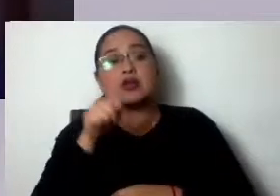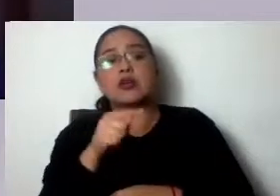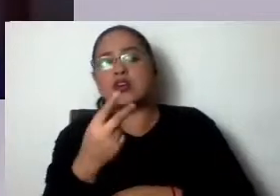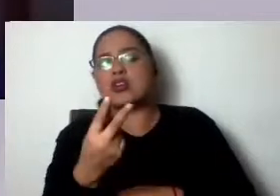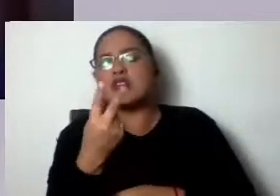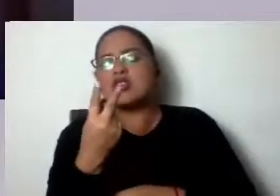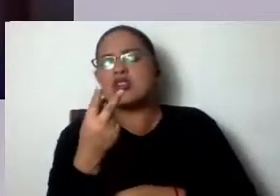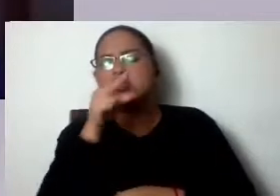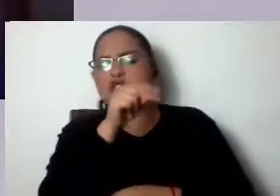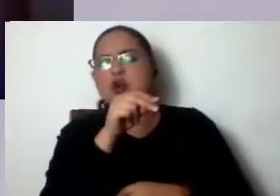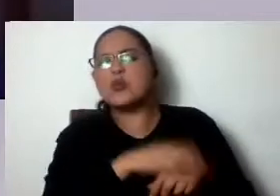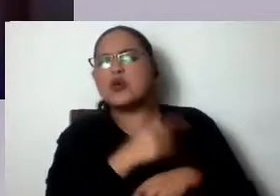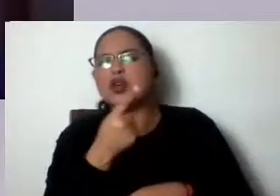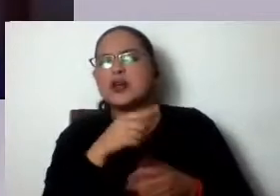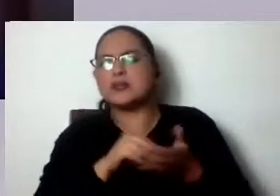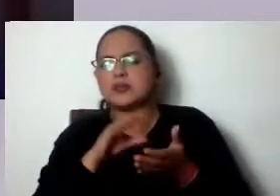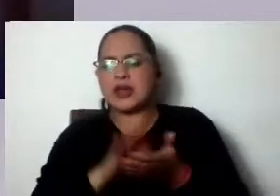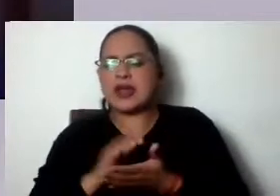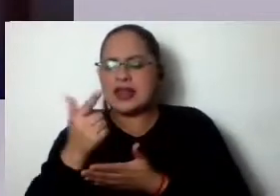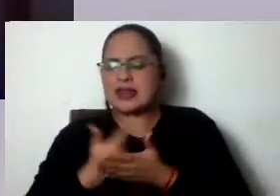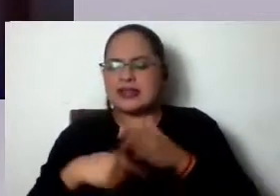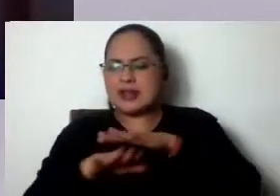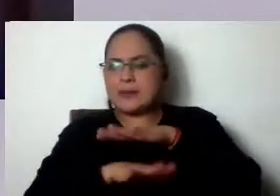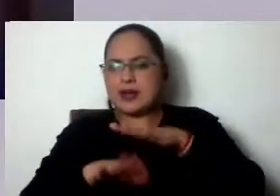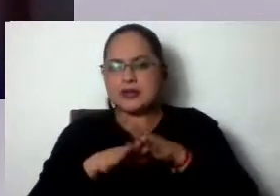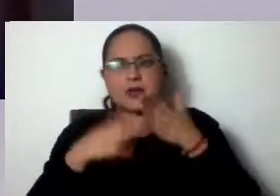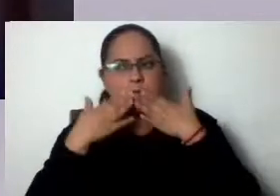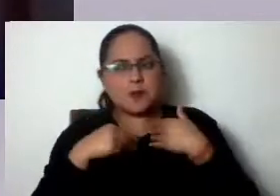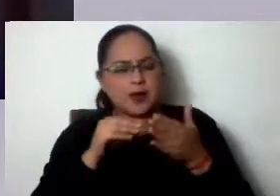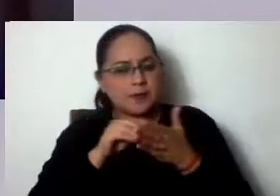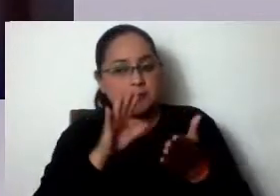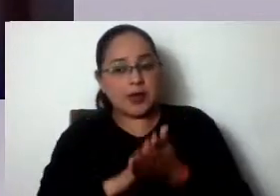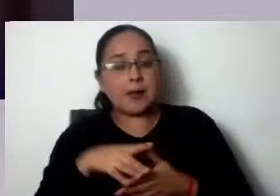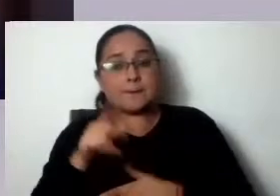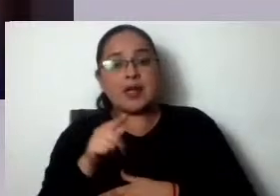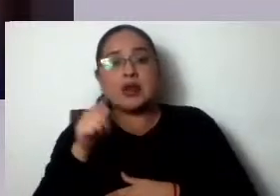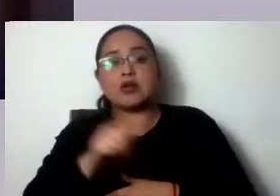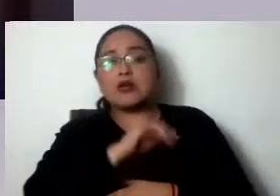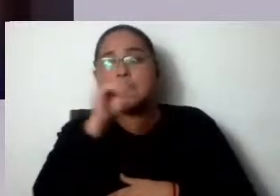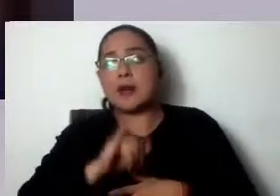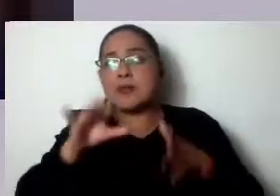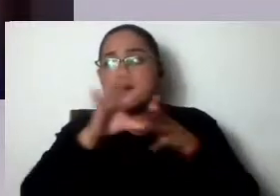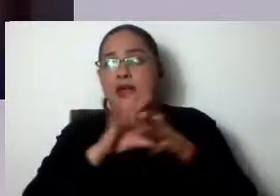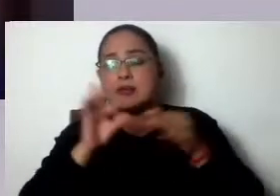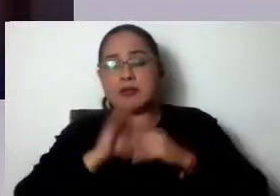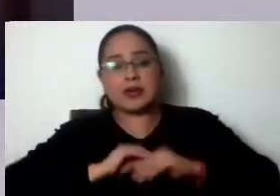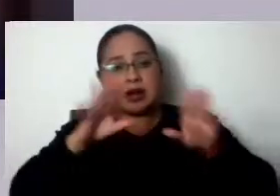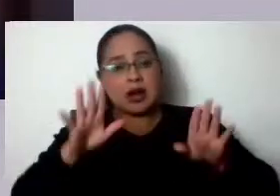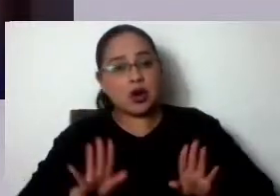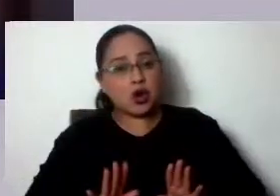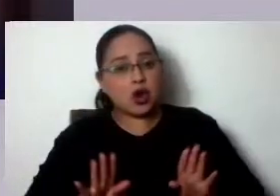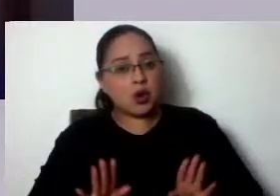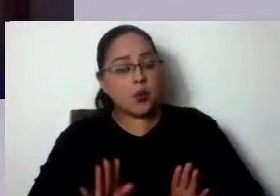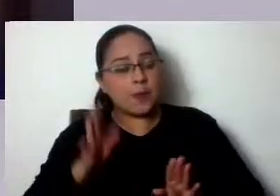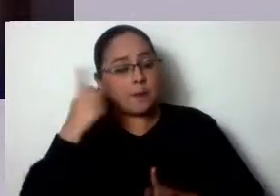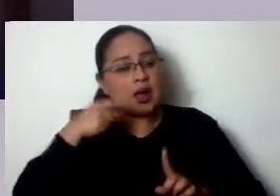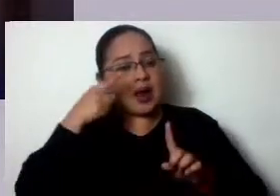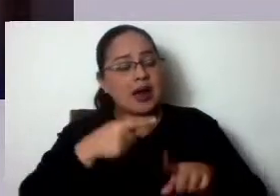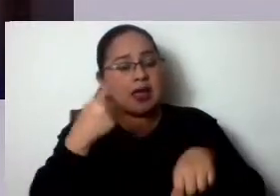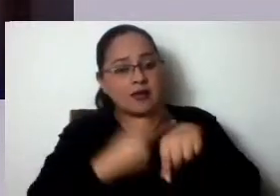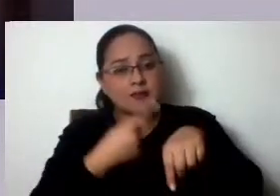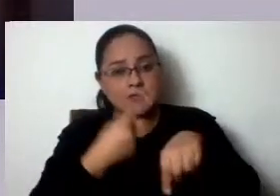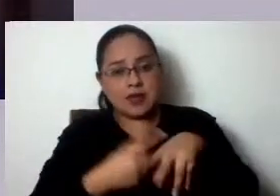a que no estaba previsto cuadro básico pero nunca sea severo que no fuera el idóneo para combatir la enfermedad que